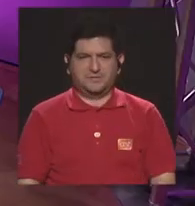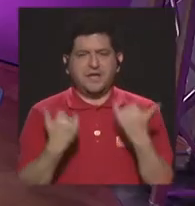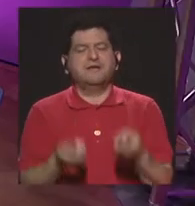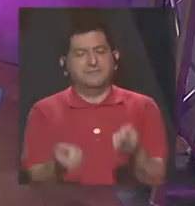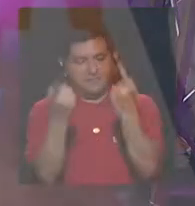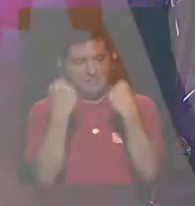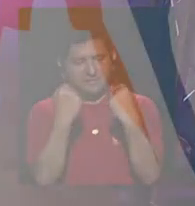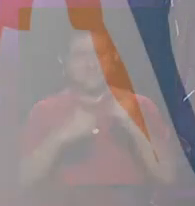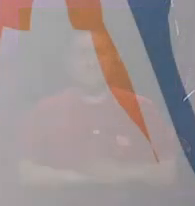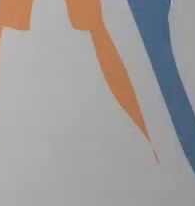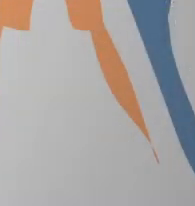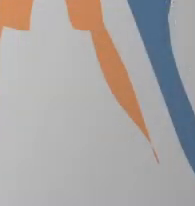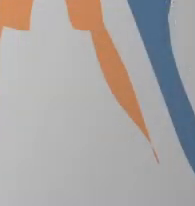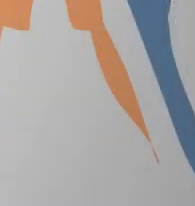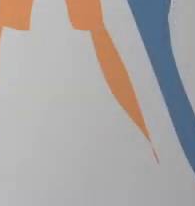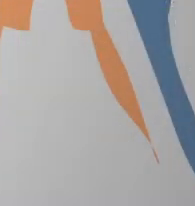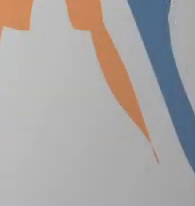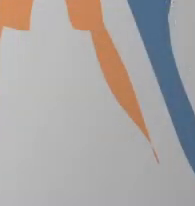Ya regresamos.